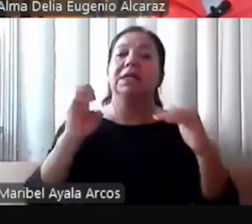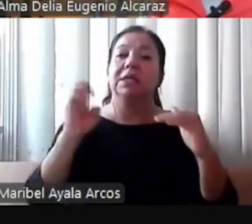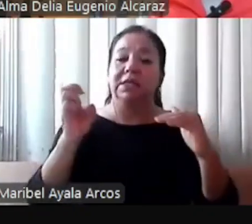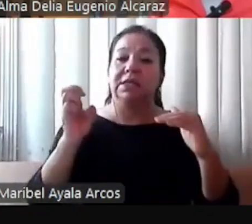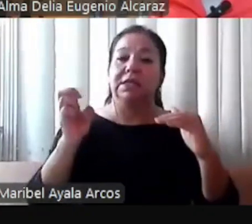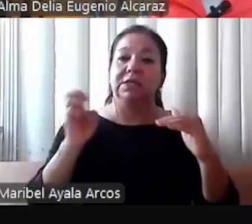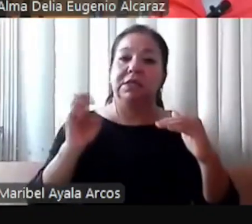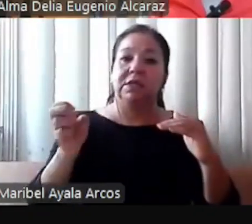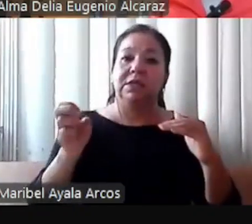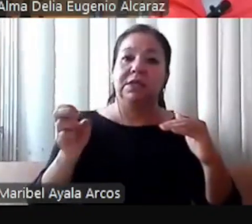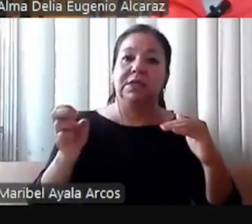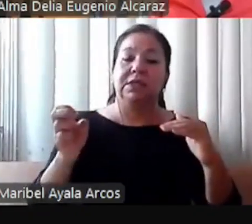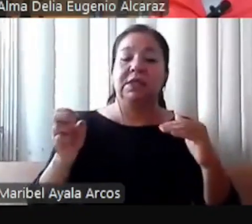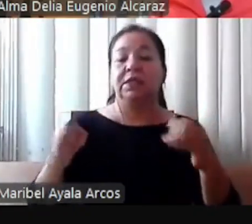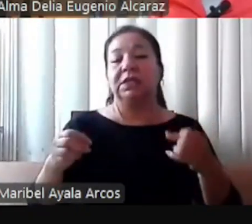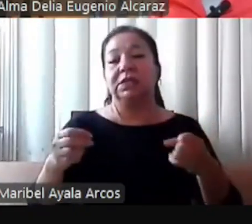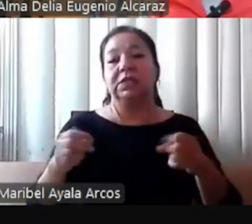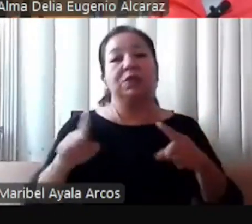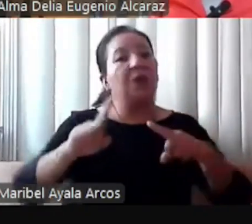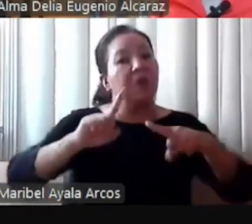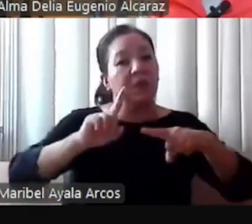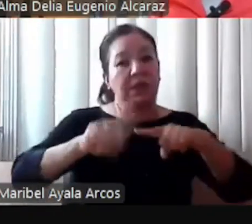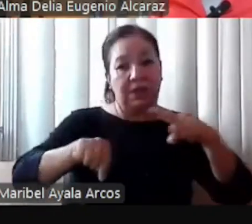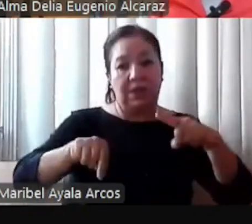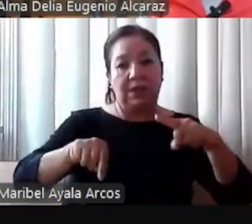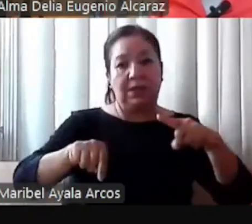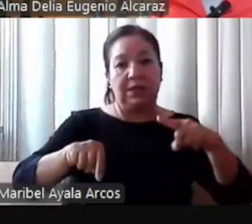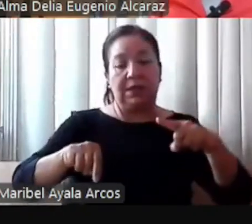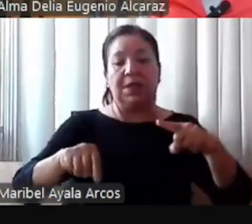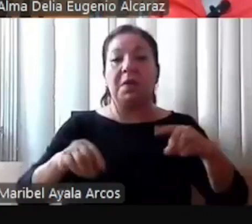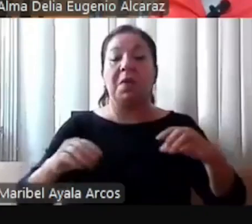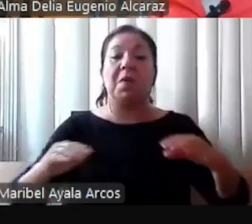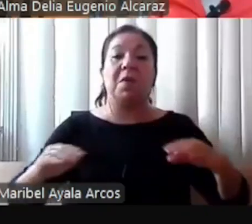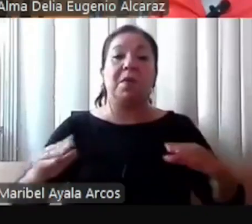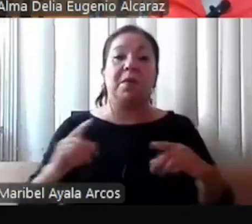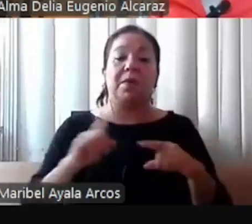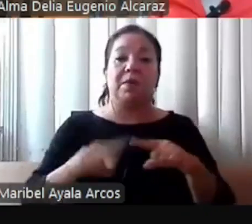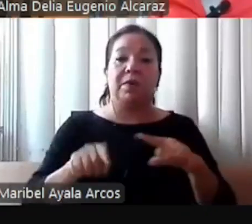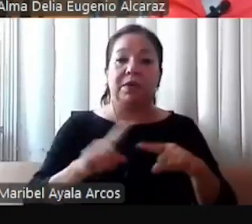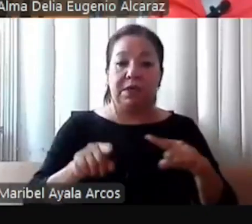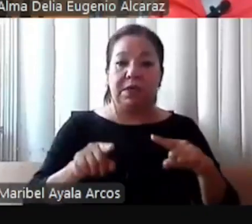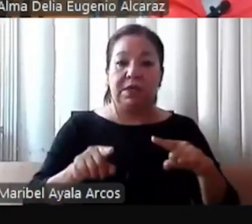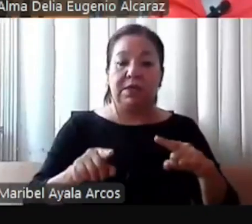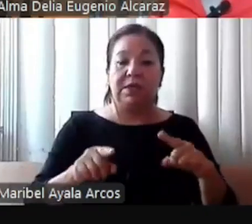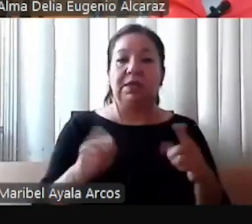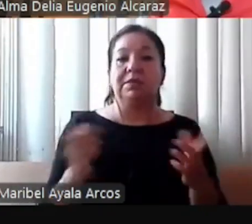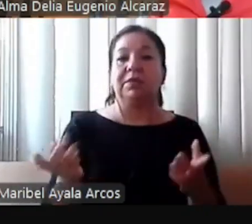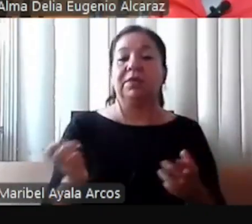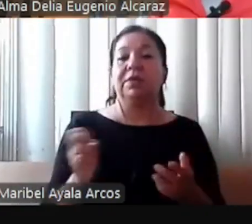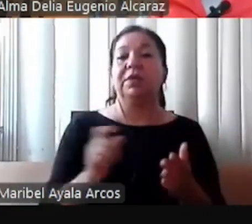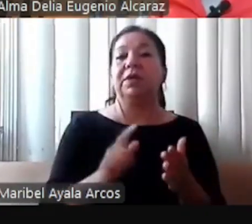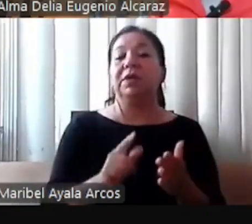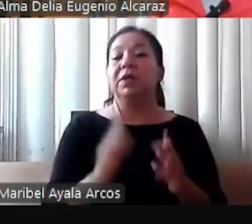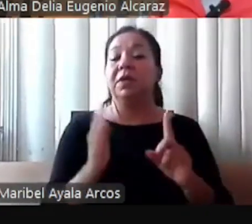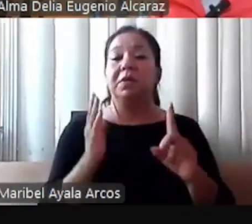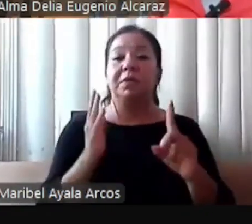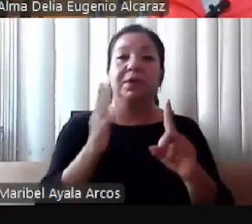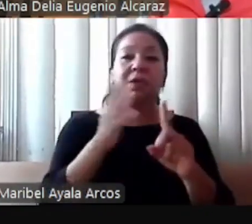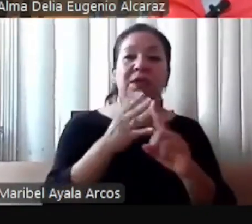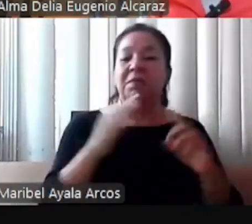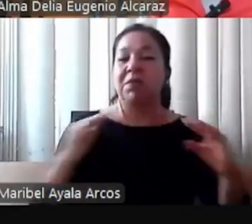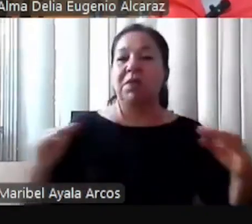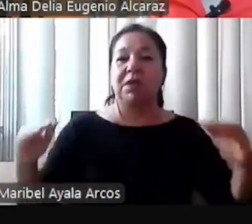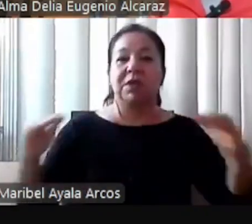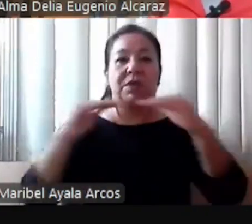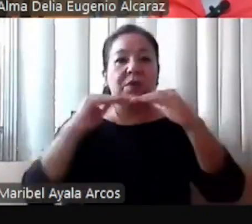puede interrumpir o intervenir los principios de autodeterminación y autoorganización, ello con el objeto de lograr la paridad en la